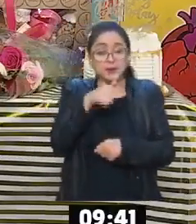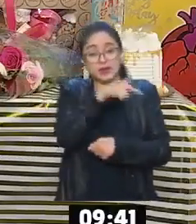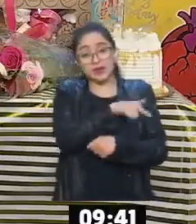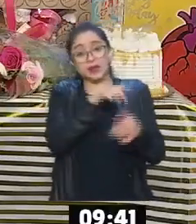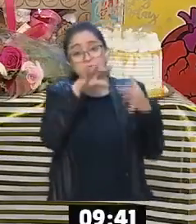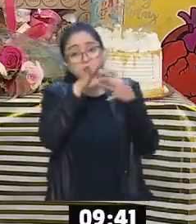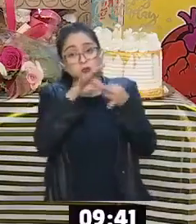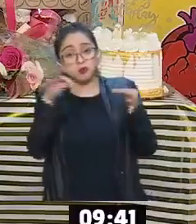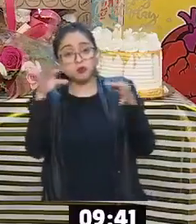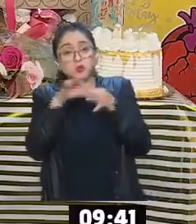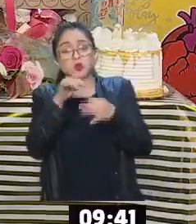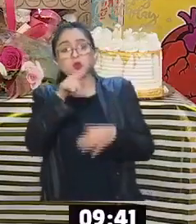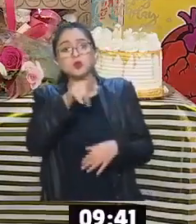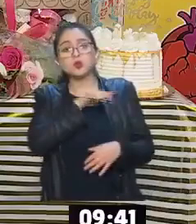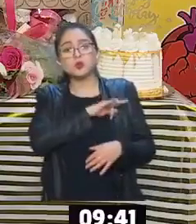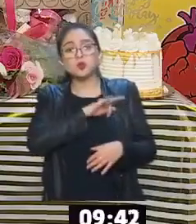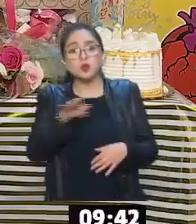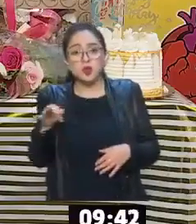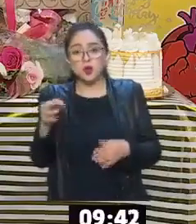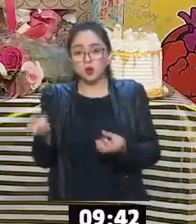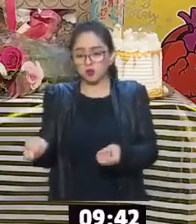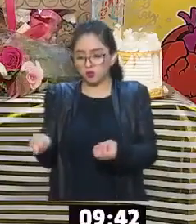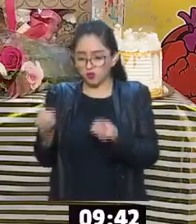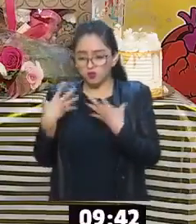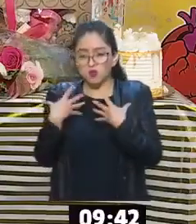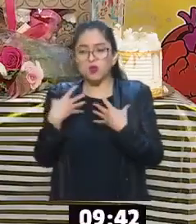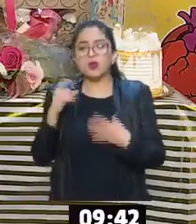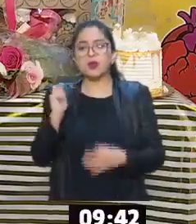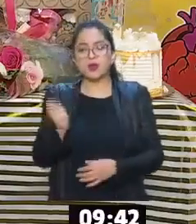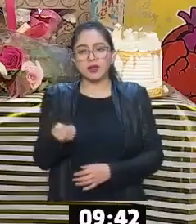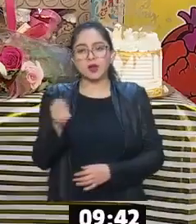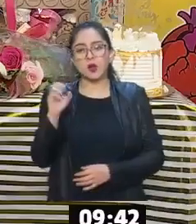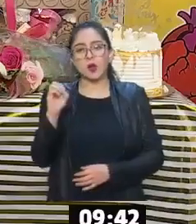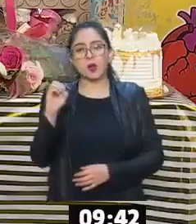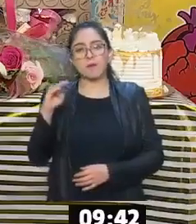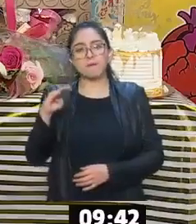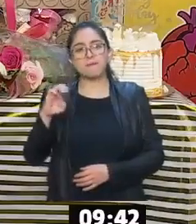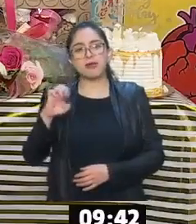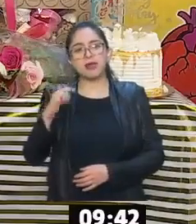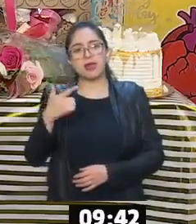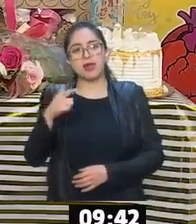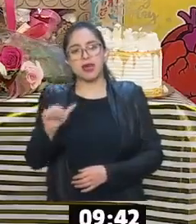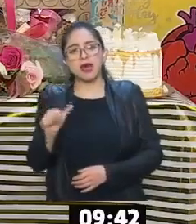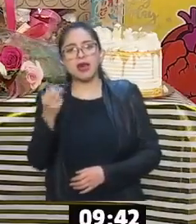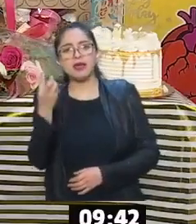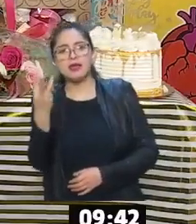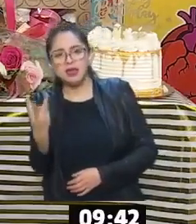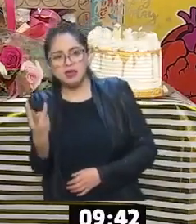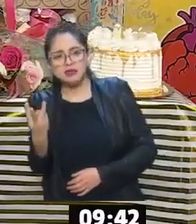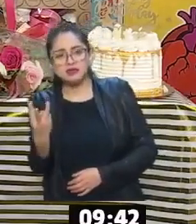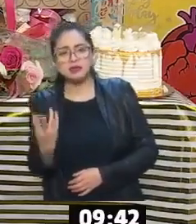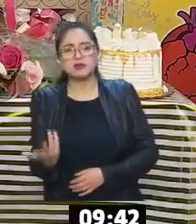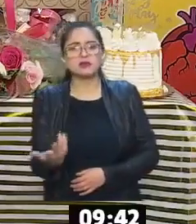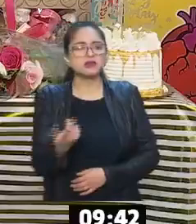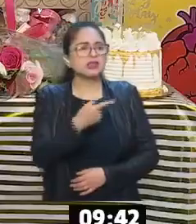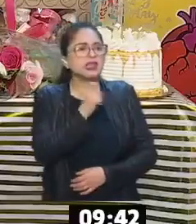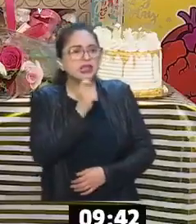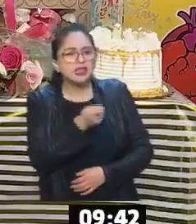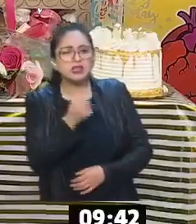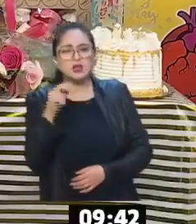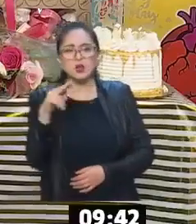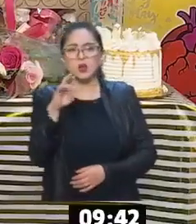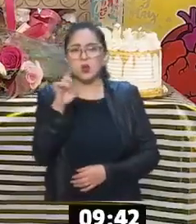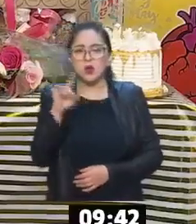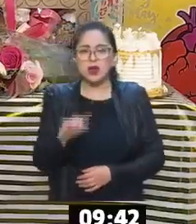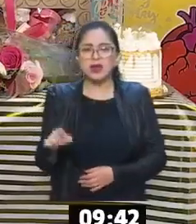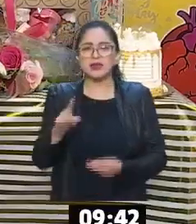de todo esto que tenemos. Me regaló un equipo de omega 3, puras nueces. Puros omegas. ¿Qué es eso, señora? Pues nueces, cacao.